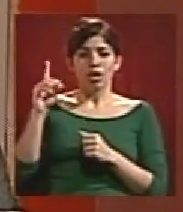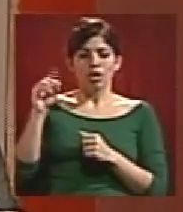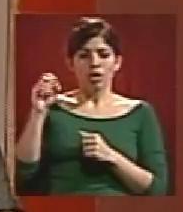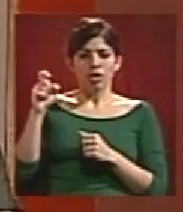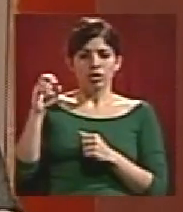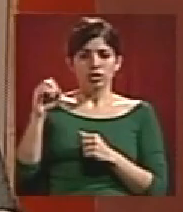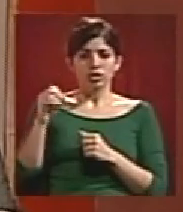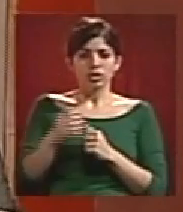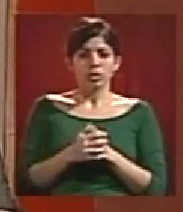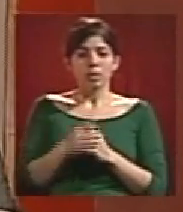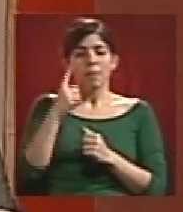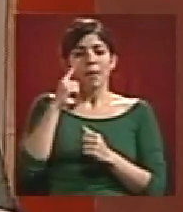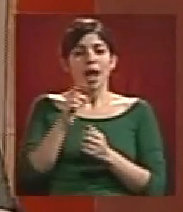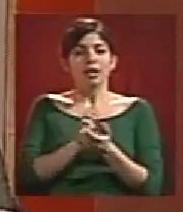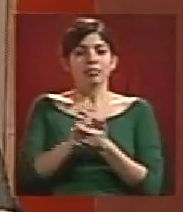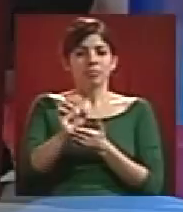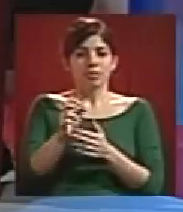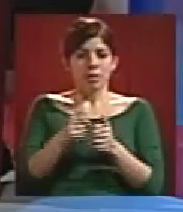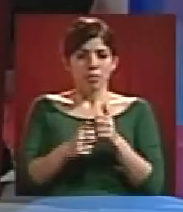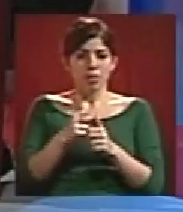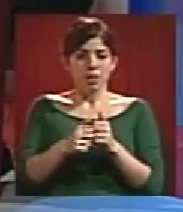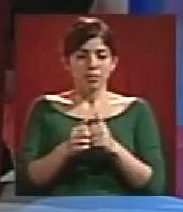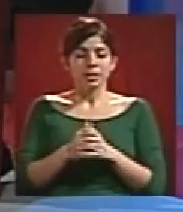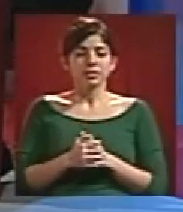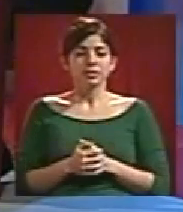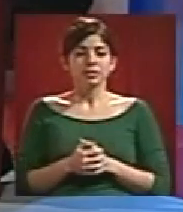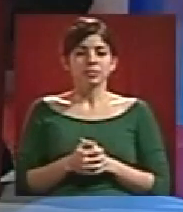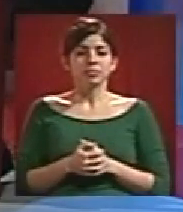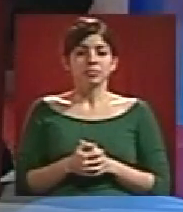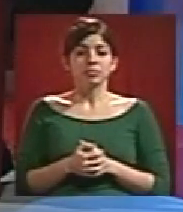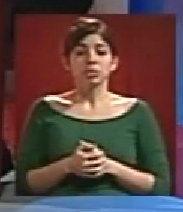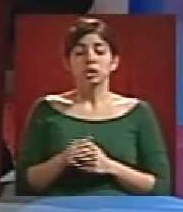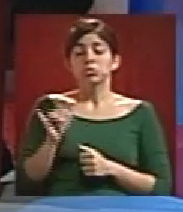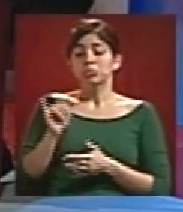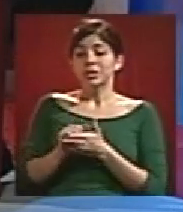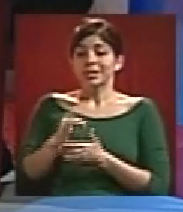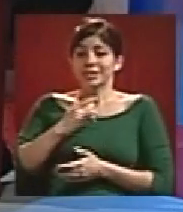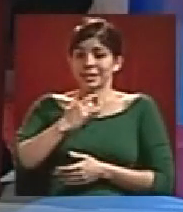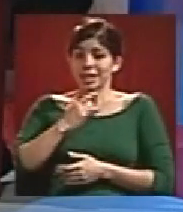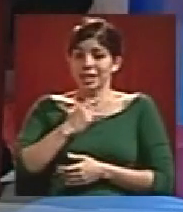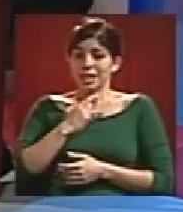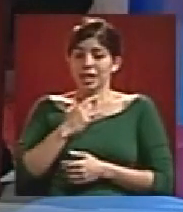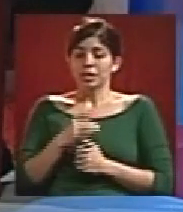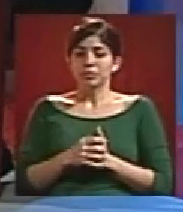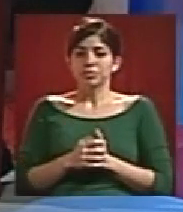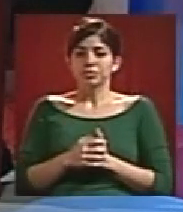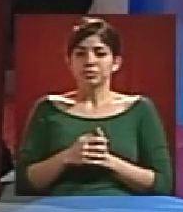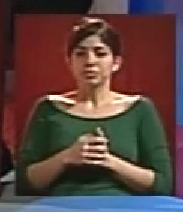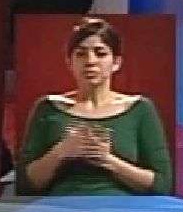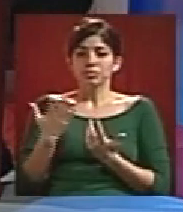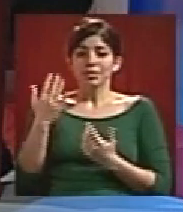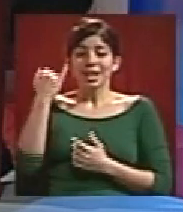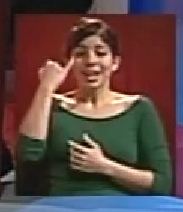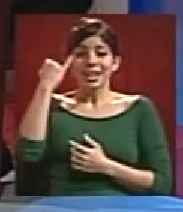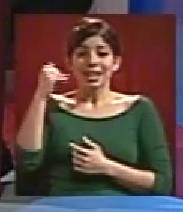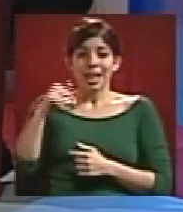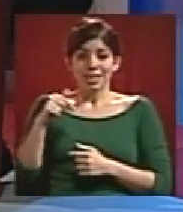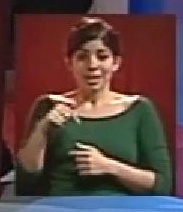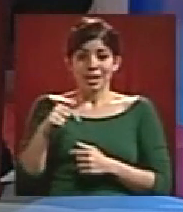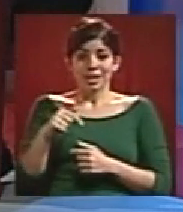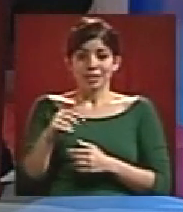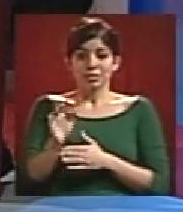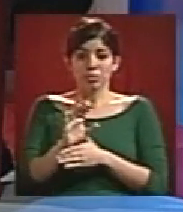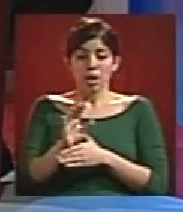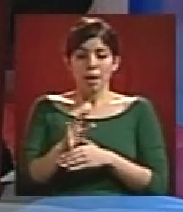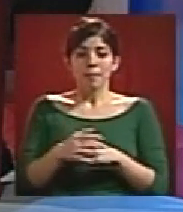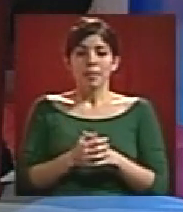autoridad monetaria para contrarrestar ese tipo de problemas. Bueno, en ese sentido, la idea de este programa y de tenerlos